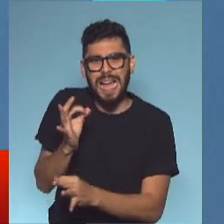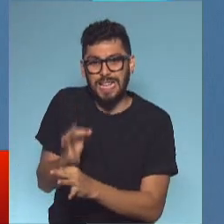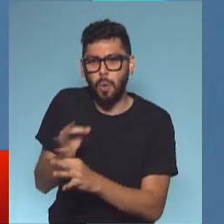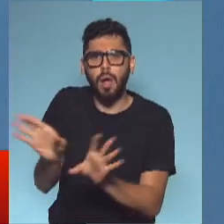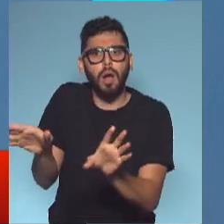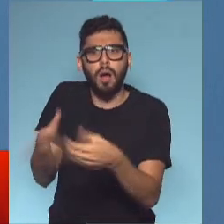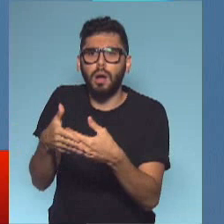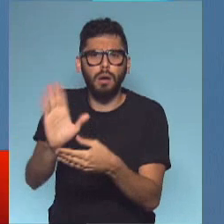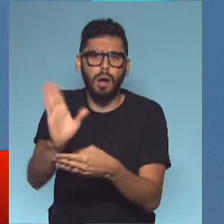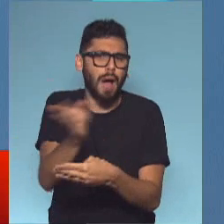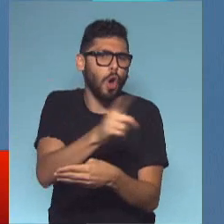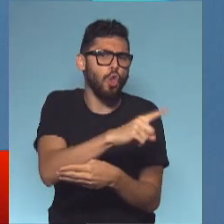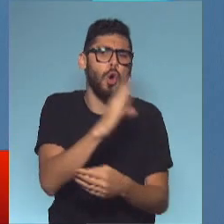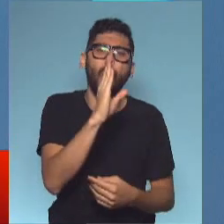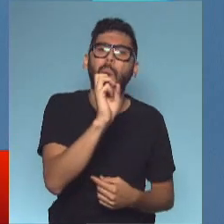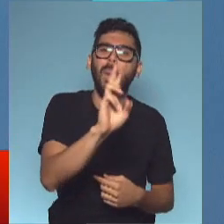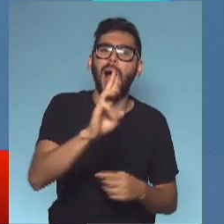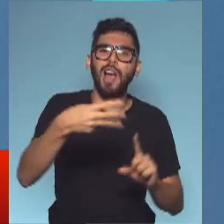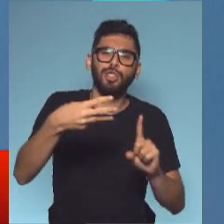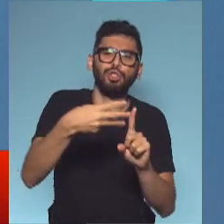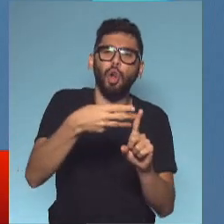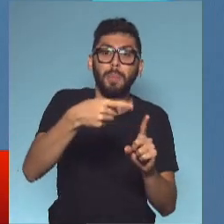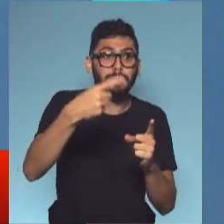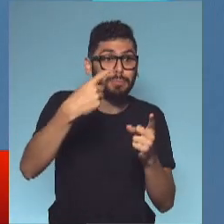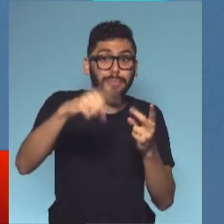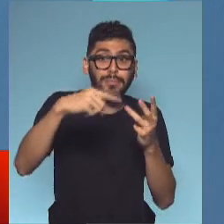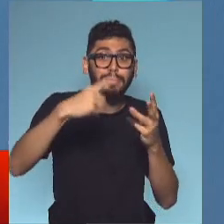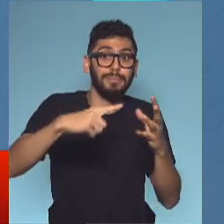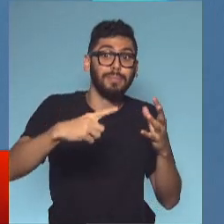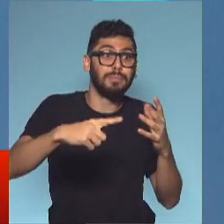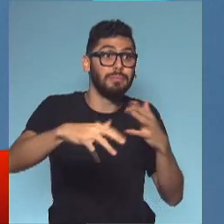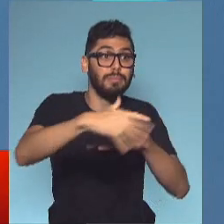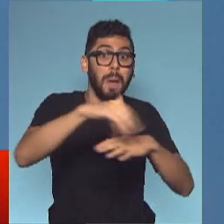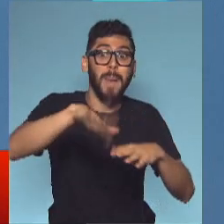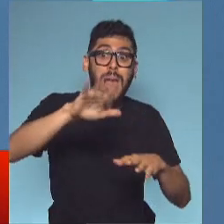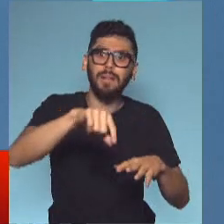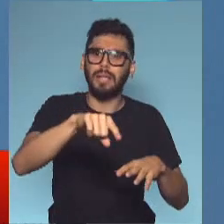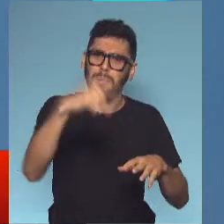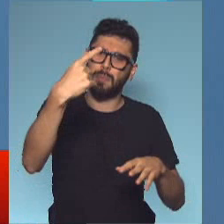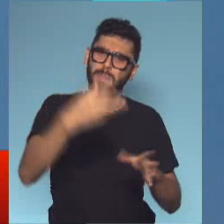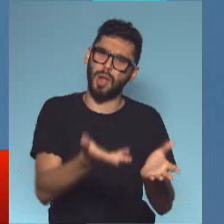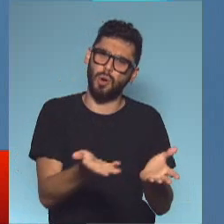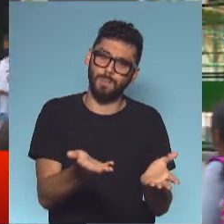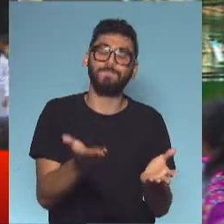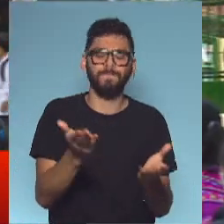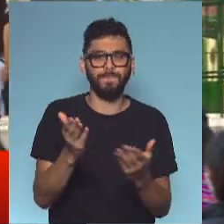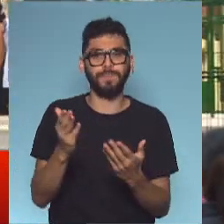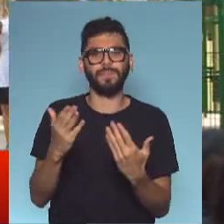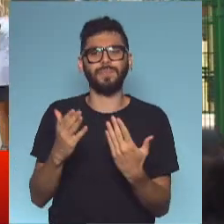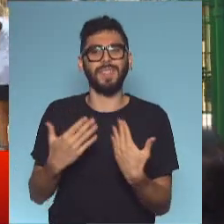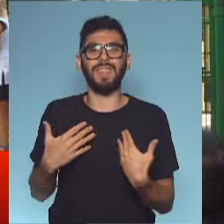con bares, shoppings, los lugares donde hay más circulación del virus. Hay un dato que maneja el Ministerio de Salud de la Nación, que